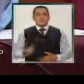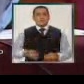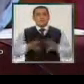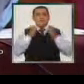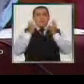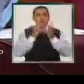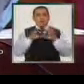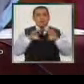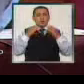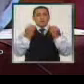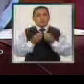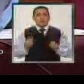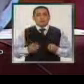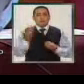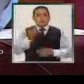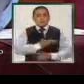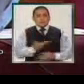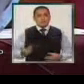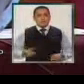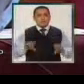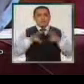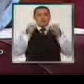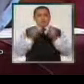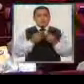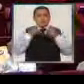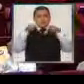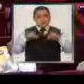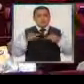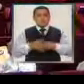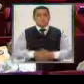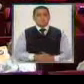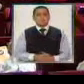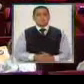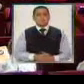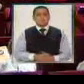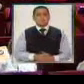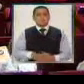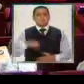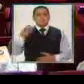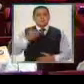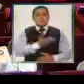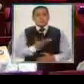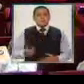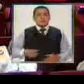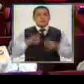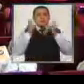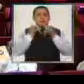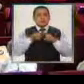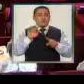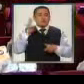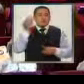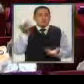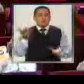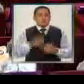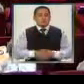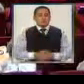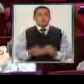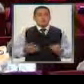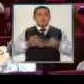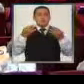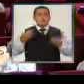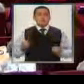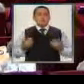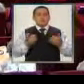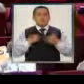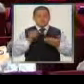la República, porque él es el presidente del Congreso y quien tendría que estar. Y el señor presidente del Congreso de la República no fue, simplemente porque